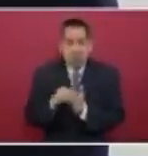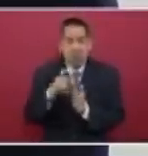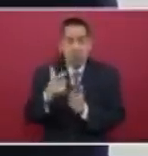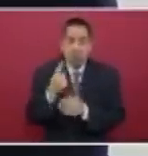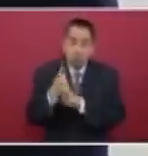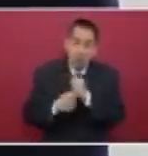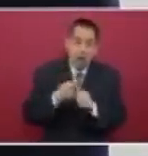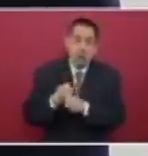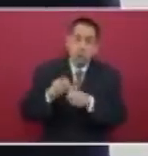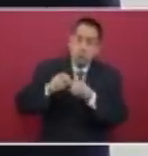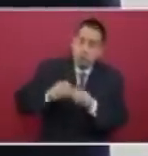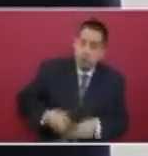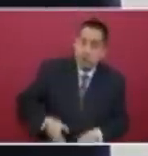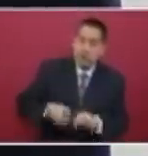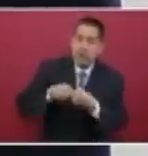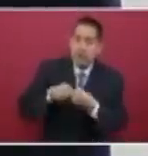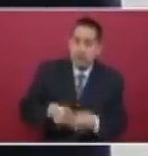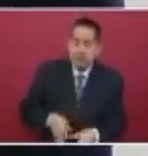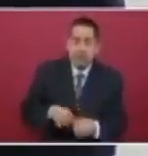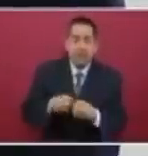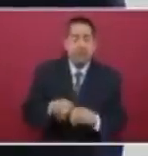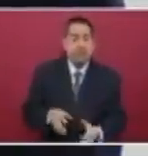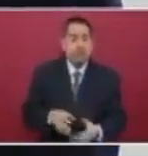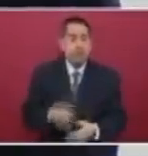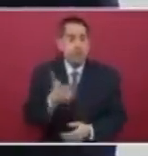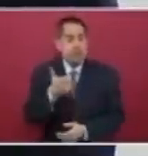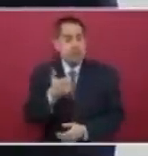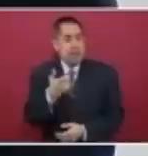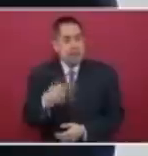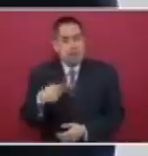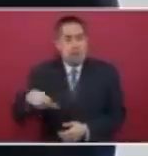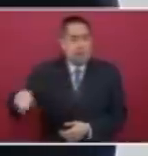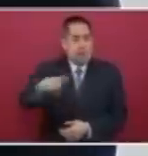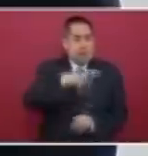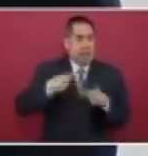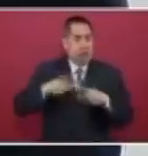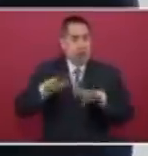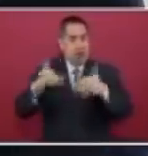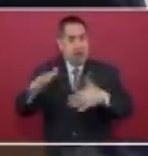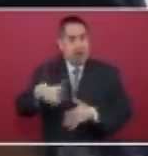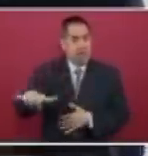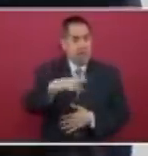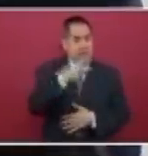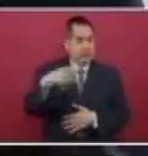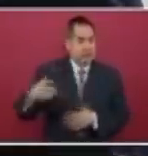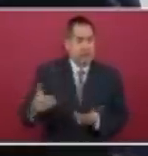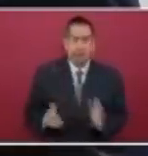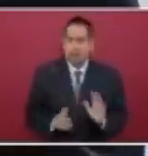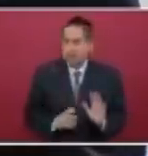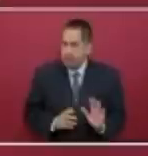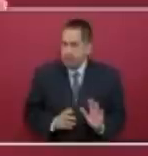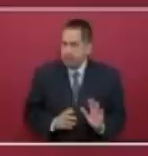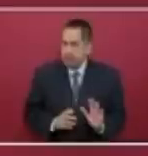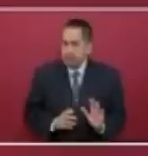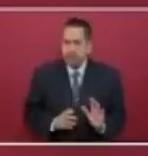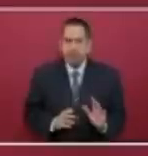año dinero del pueblo observable más